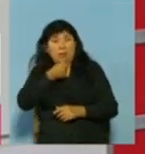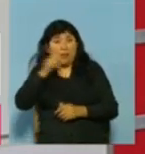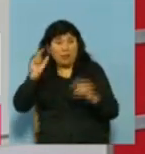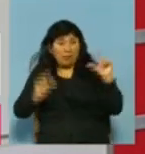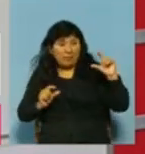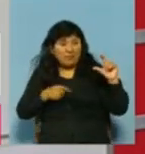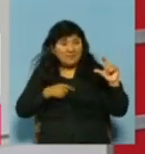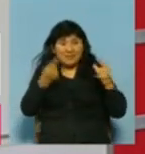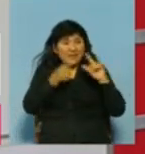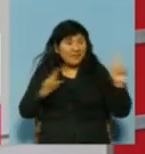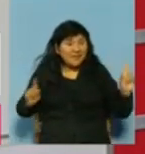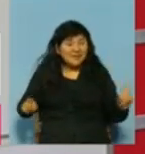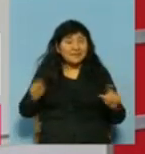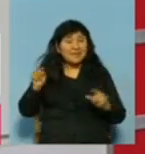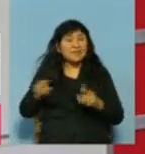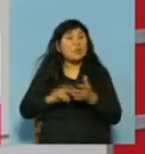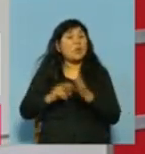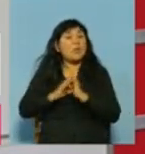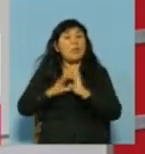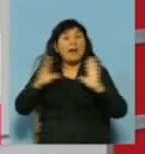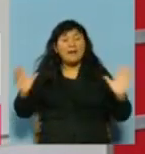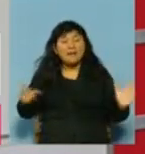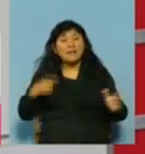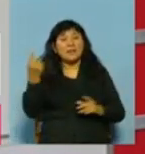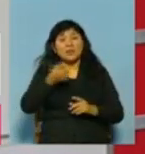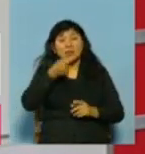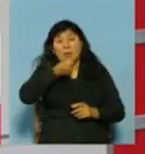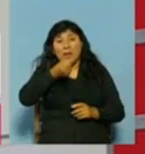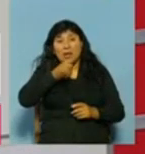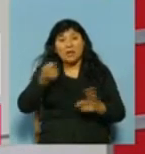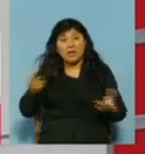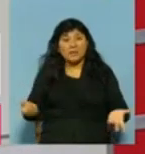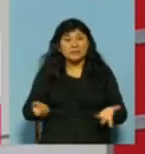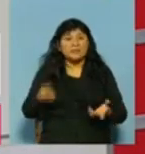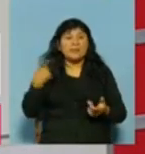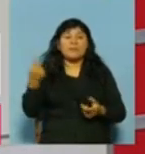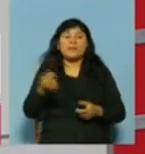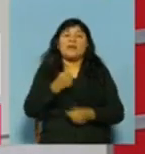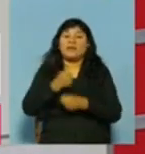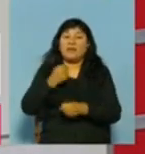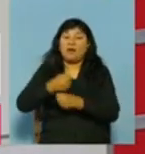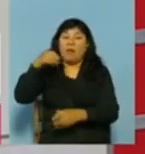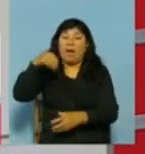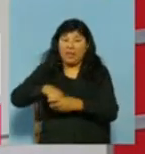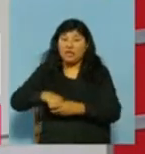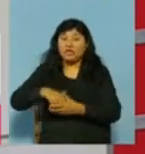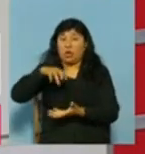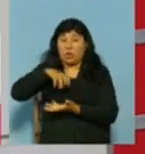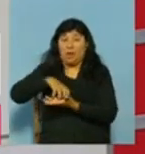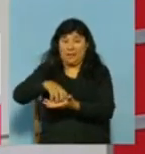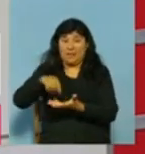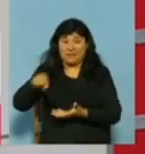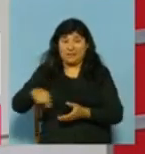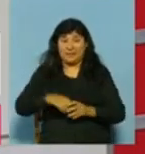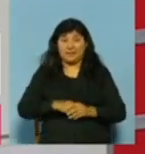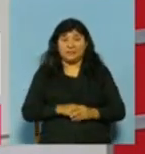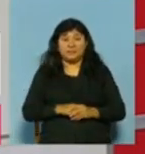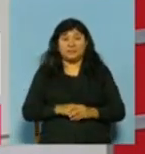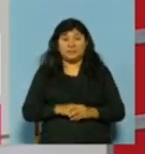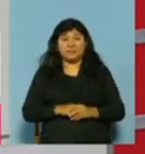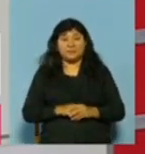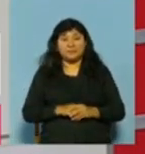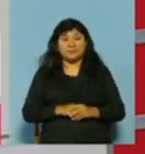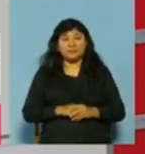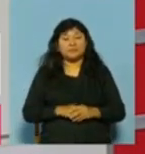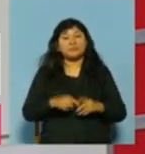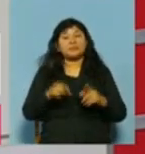¿no? Por la situación que atravesamos también como periodistas, como empleados, como trabajadores de una empresa. Así es, aparte,